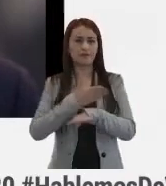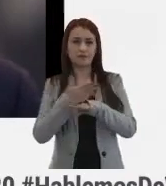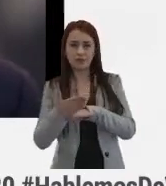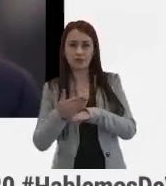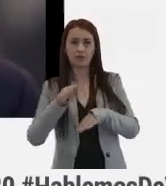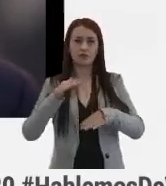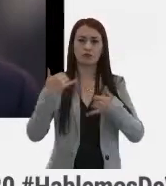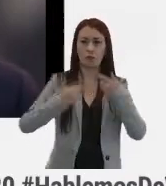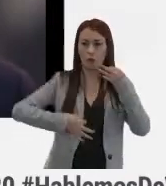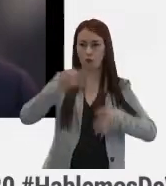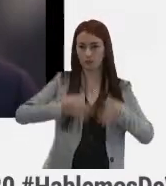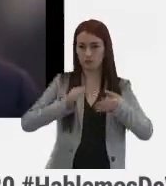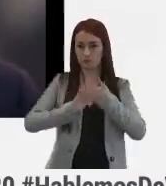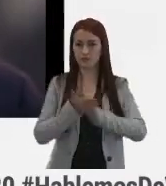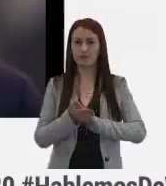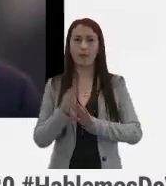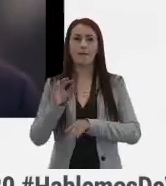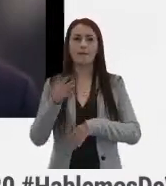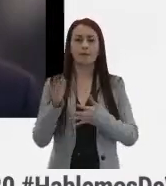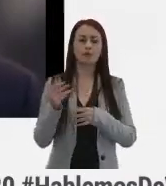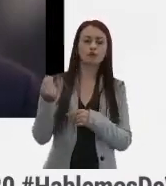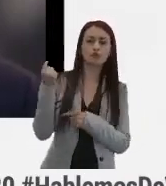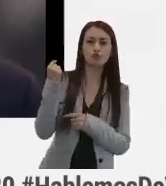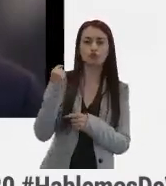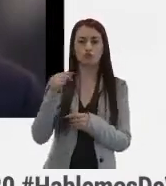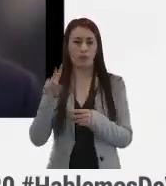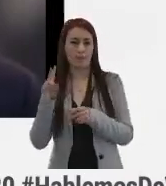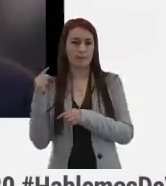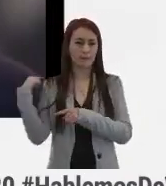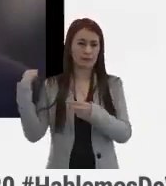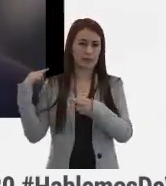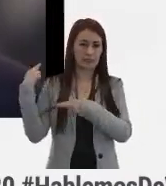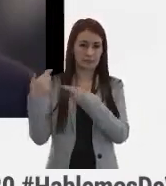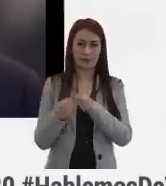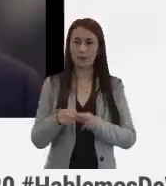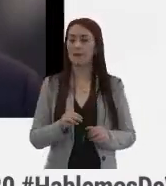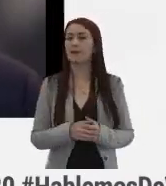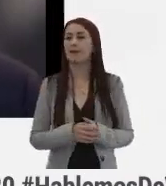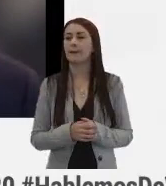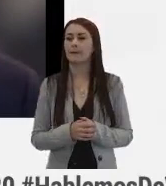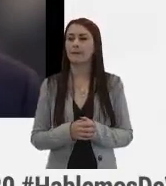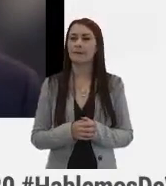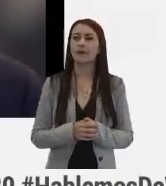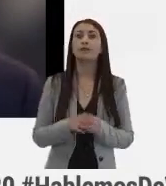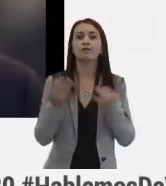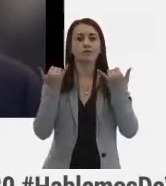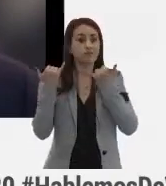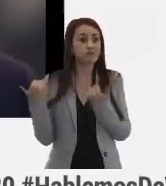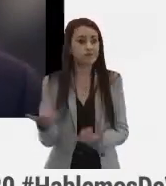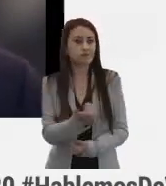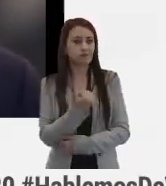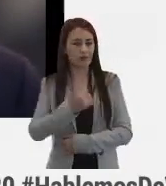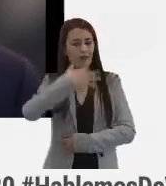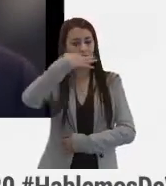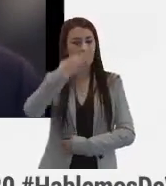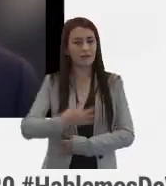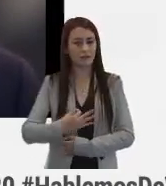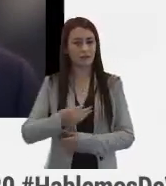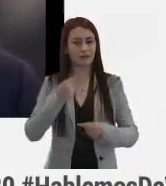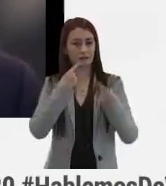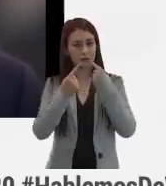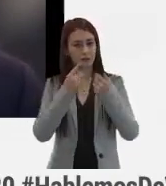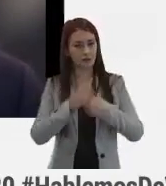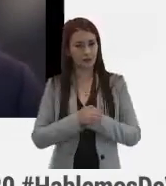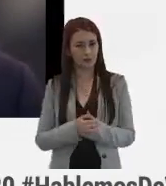y paz a comienzos de este siglo, y ahora la actual Comisión de la Verdad.